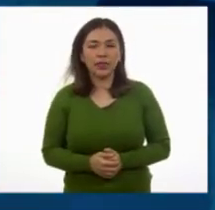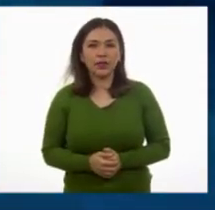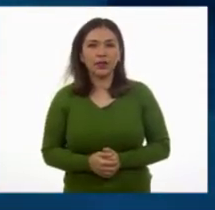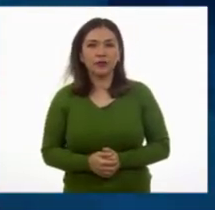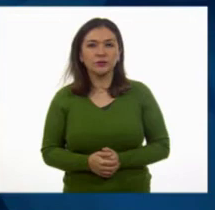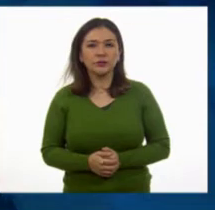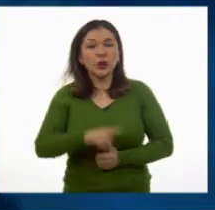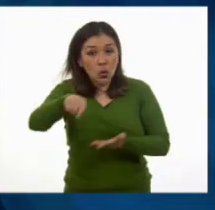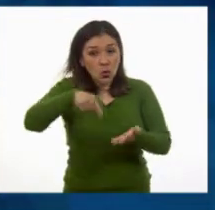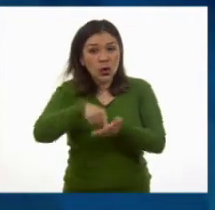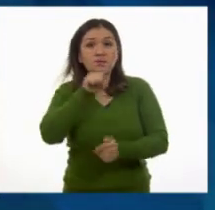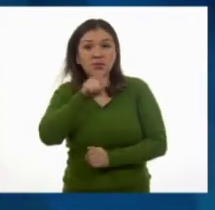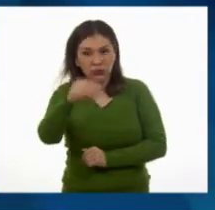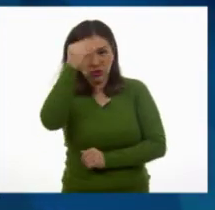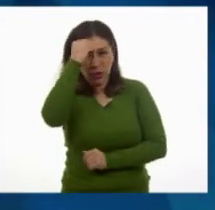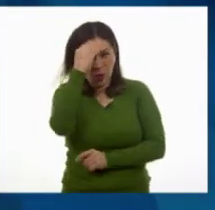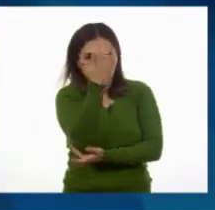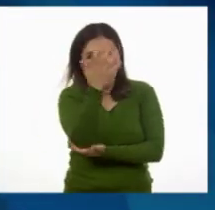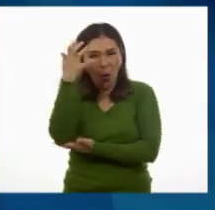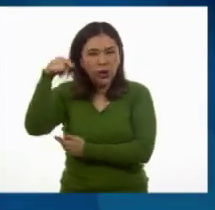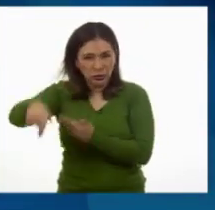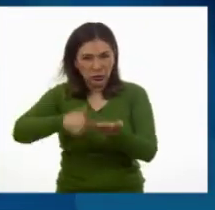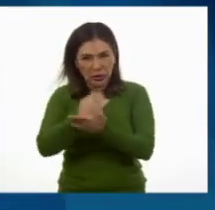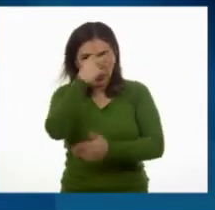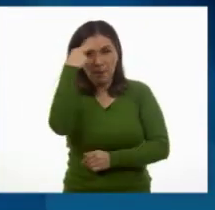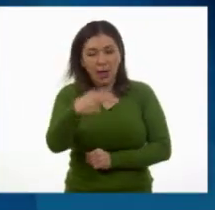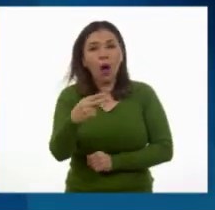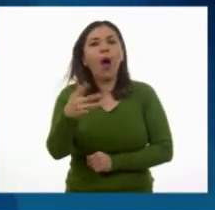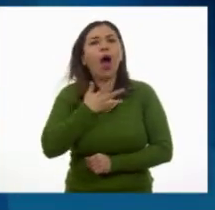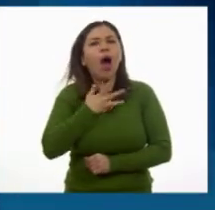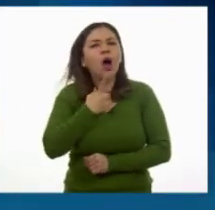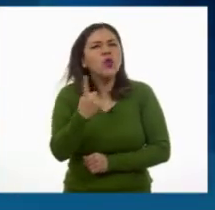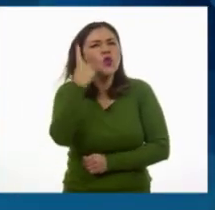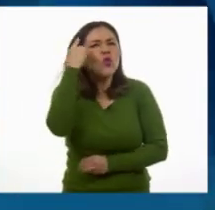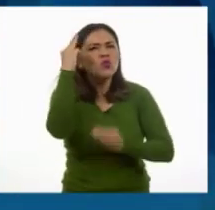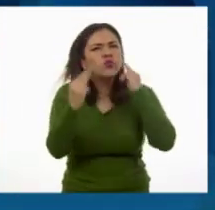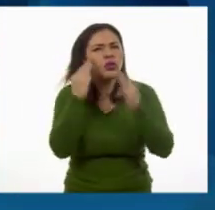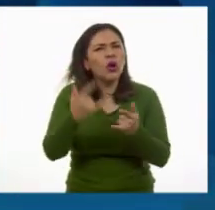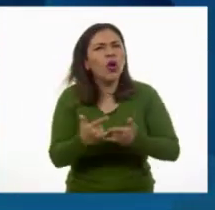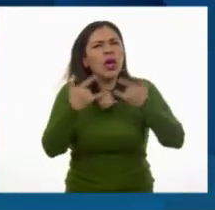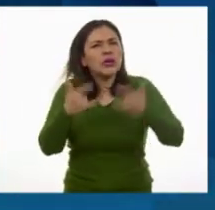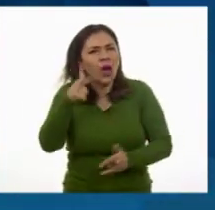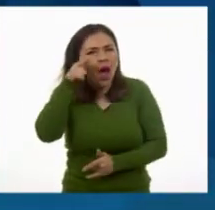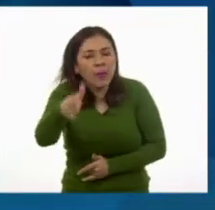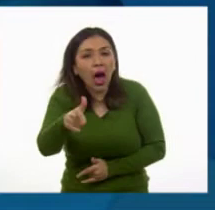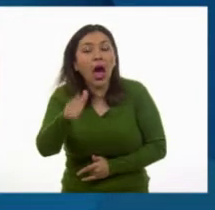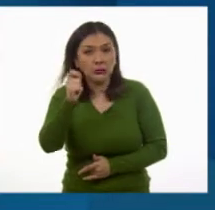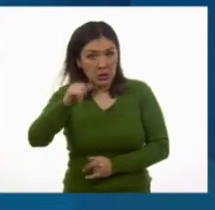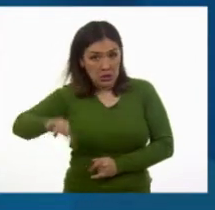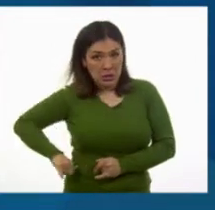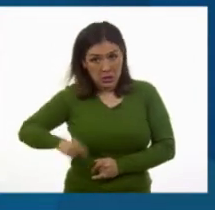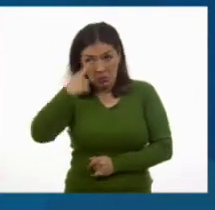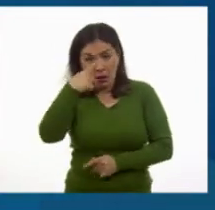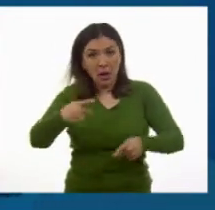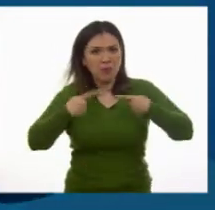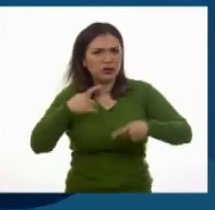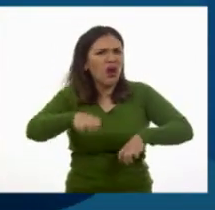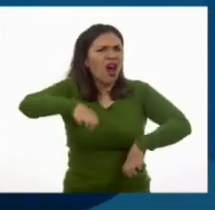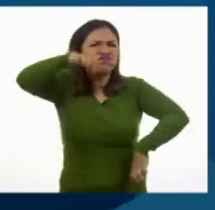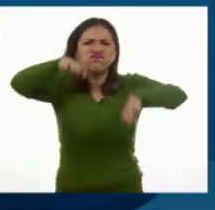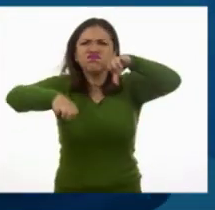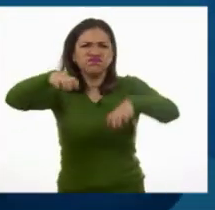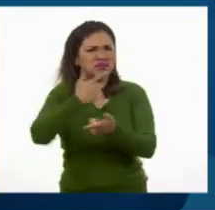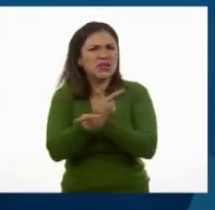En el bosque de Chapultepec, en la Ciudad de México, se ubica un museo de historia que, aunque es de interés para gente de todas